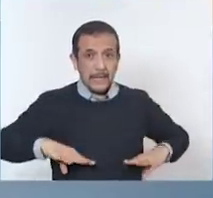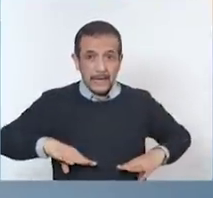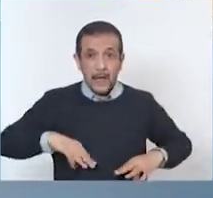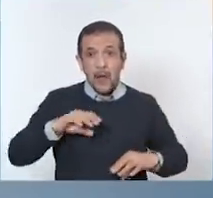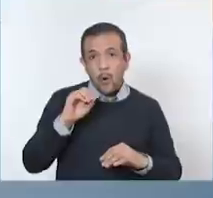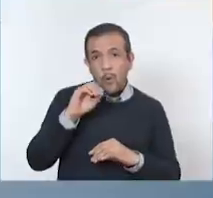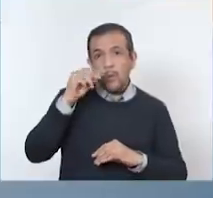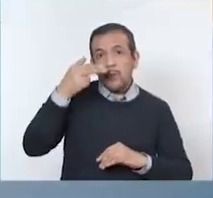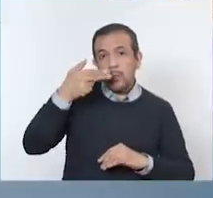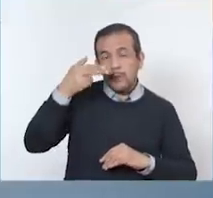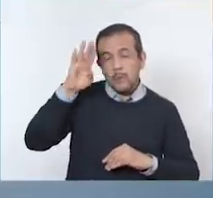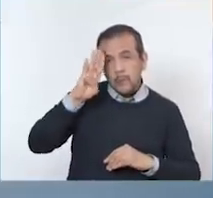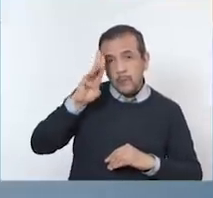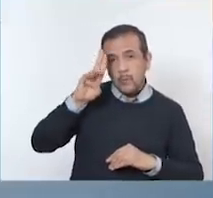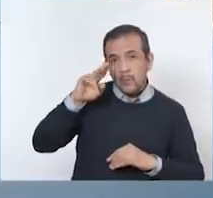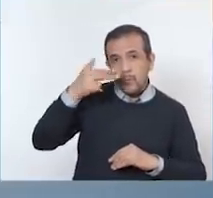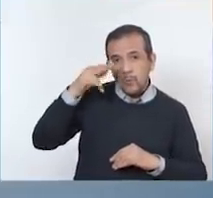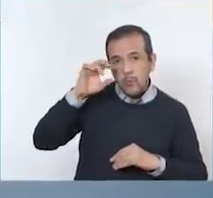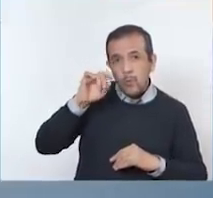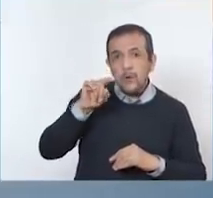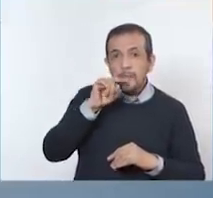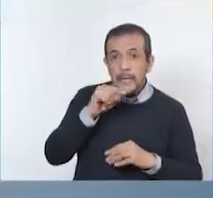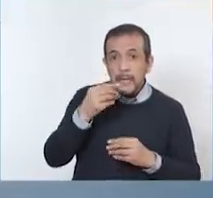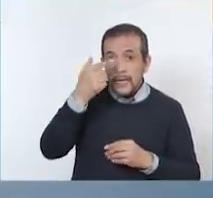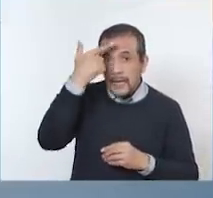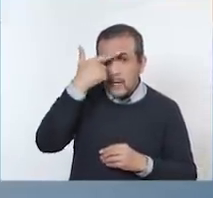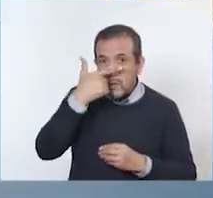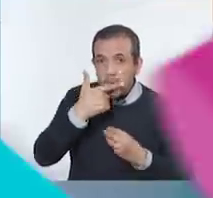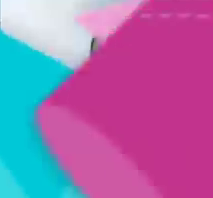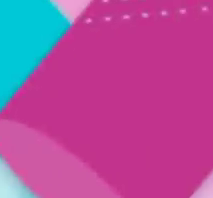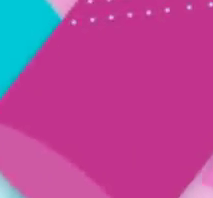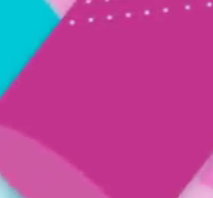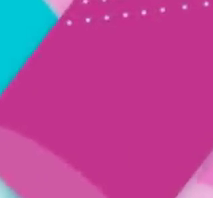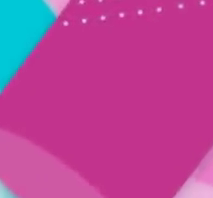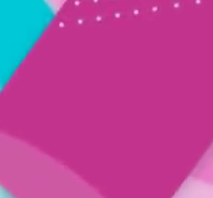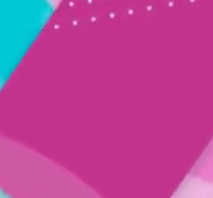búhos, que se alimentan de noche.